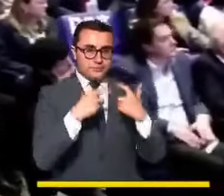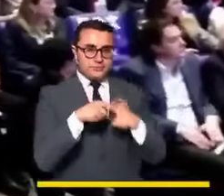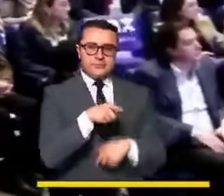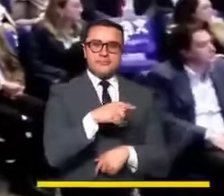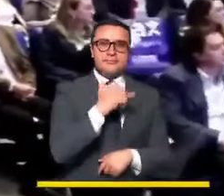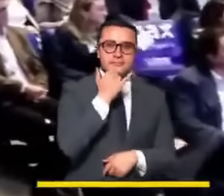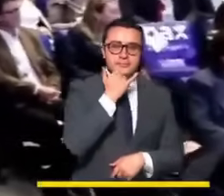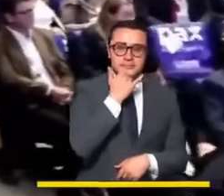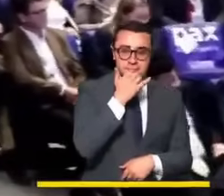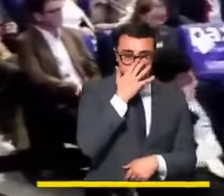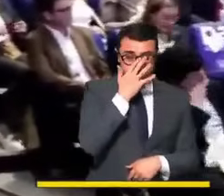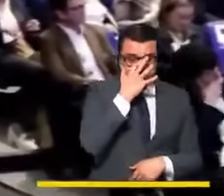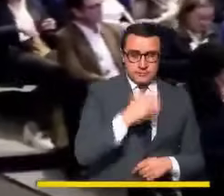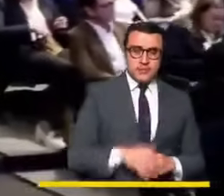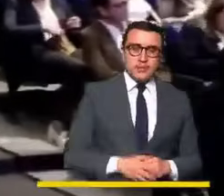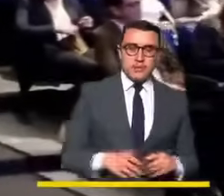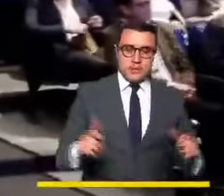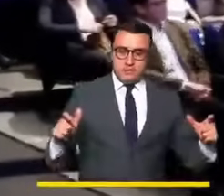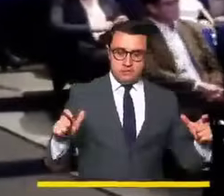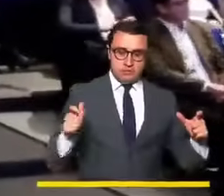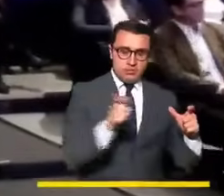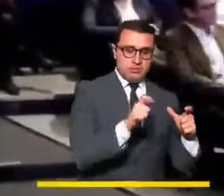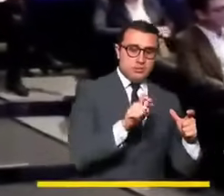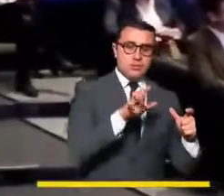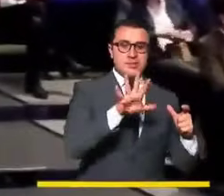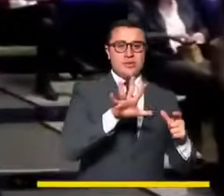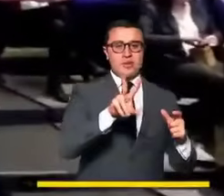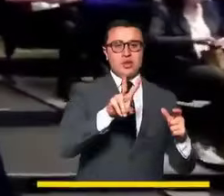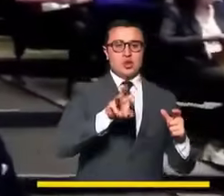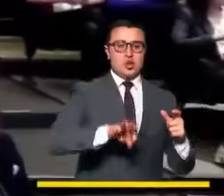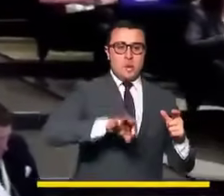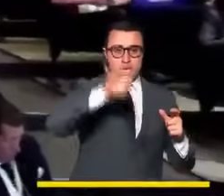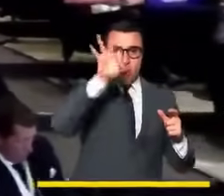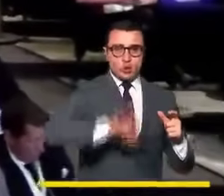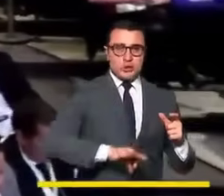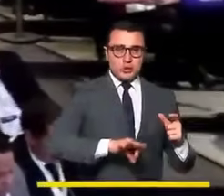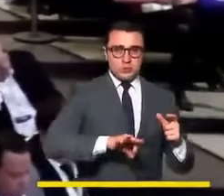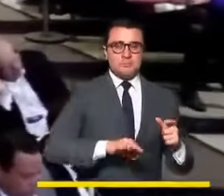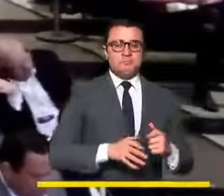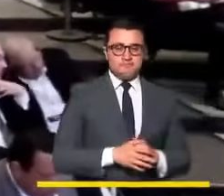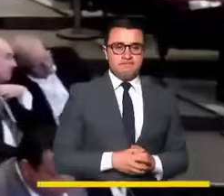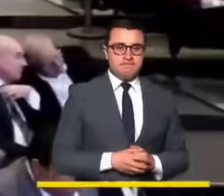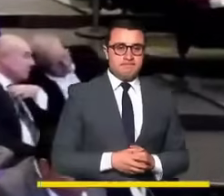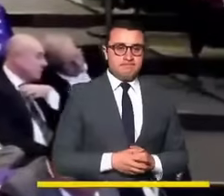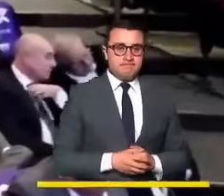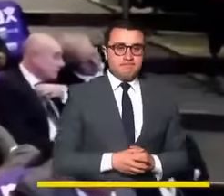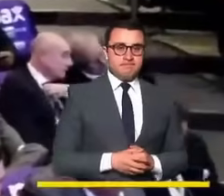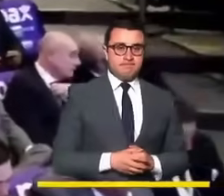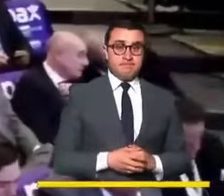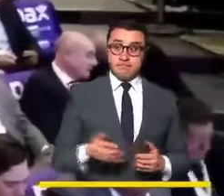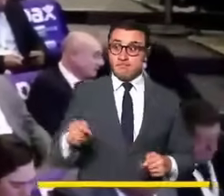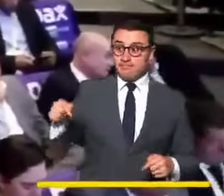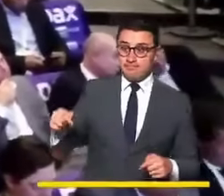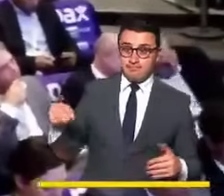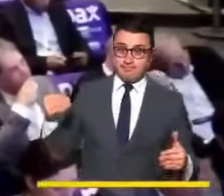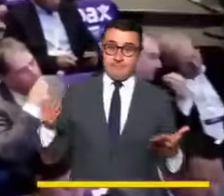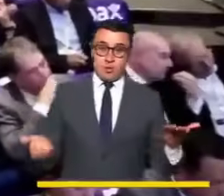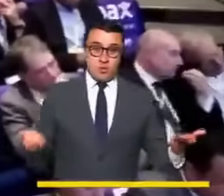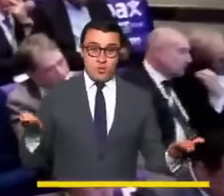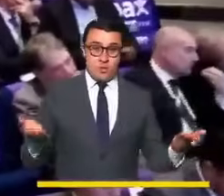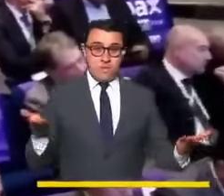Masacres, cayeron 52%. Este pedazo de año con respecto al año